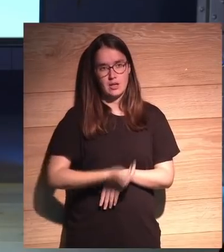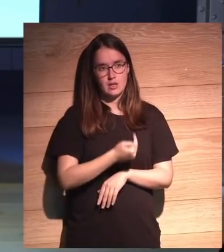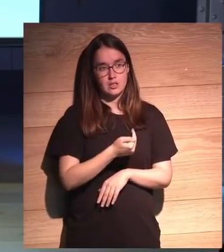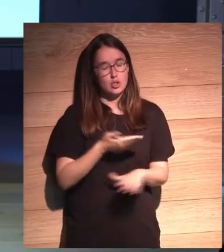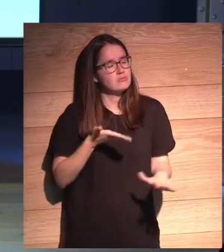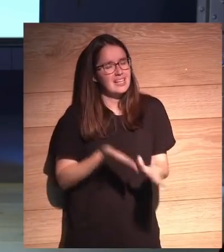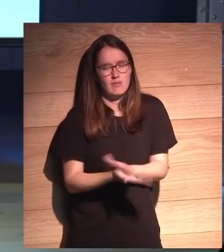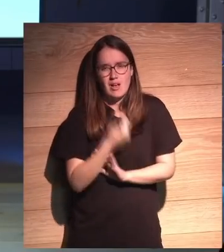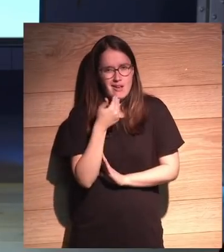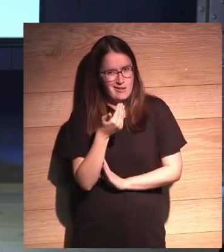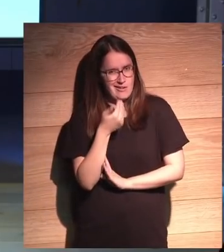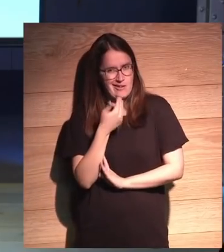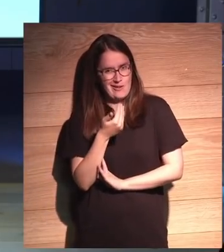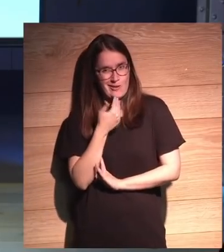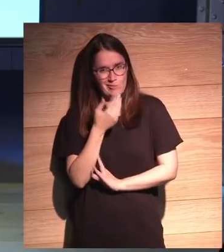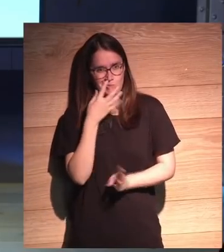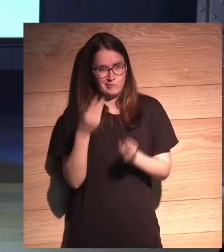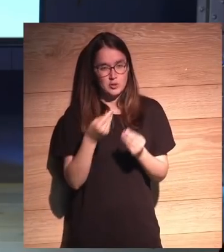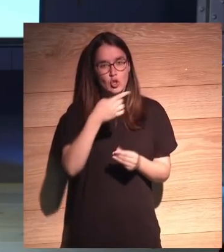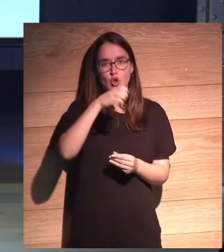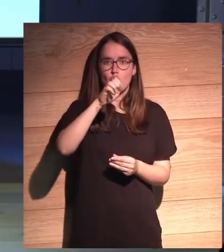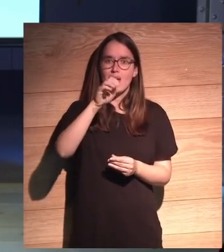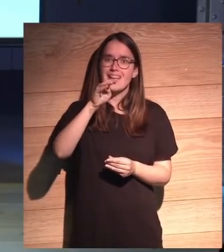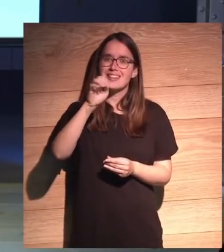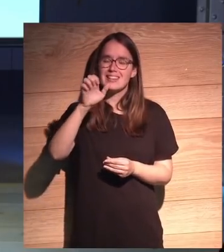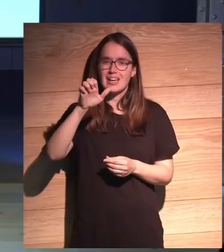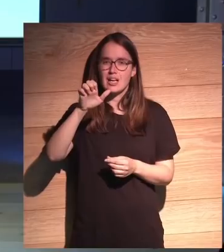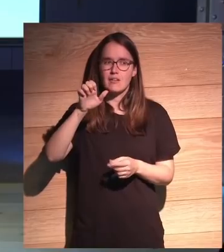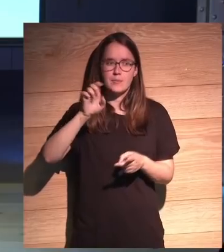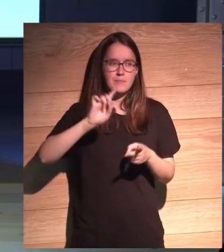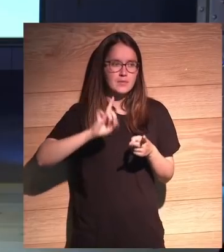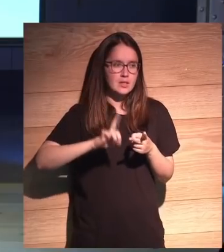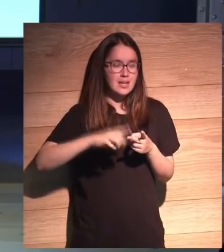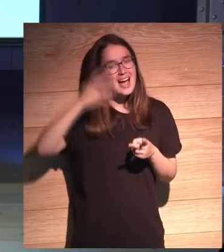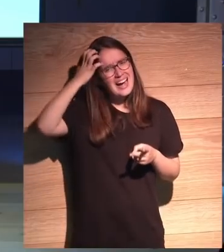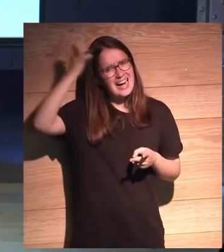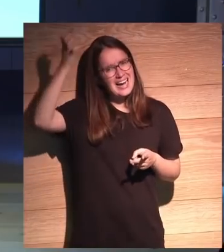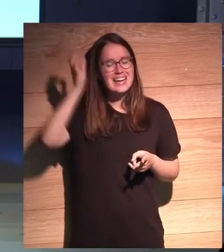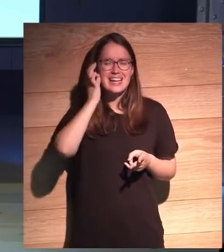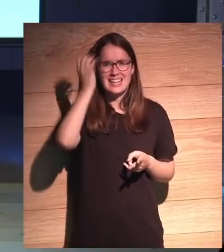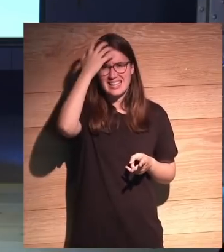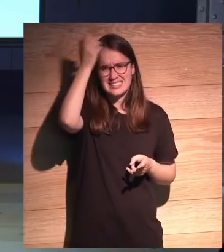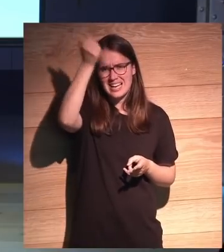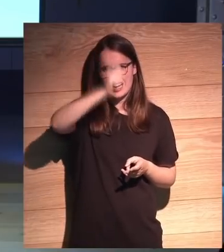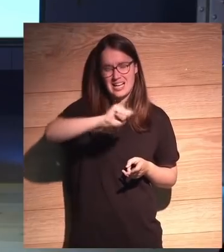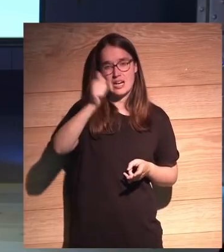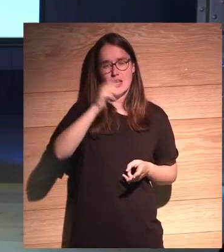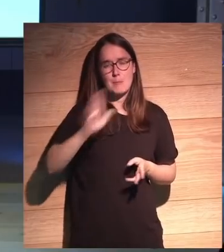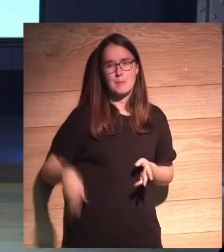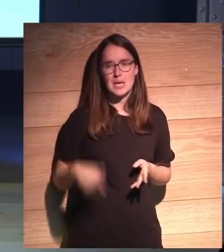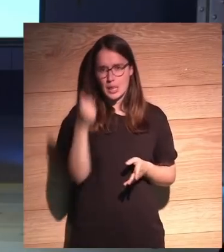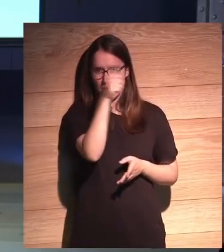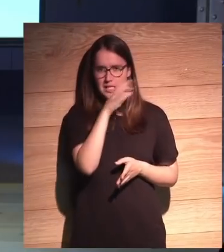quería decir, ¿eh? No solo Goethe, muchas reinas, reyes,